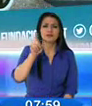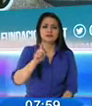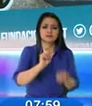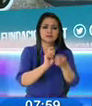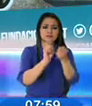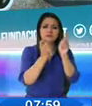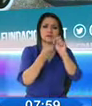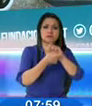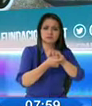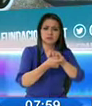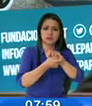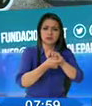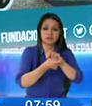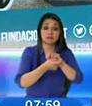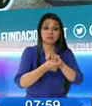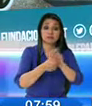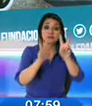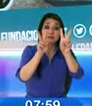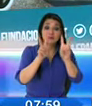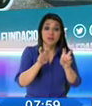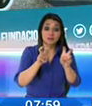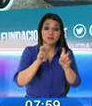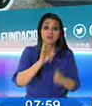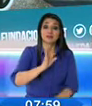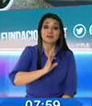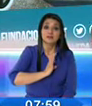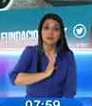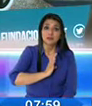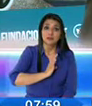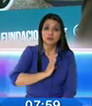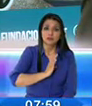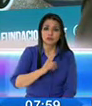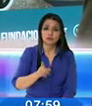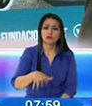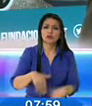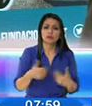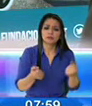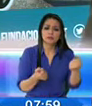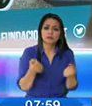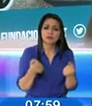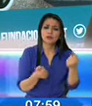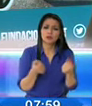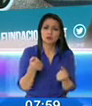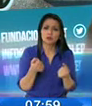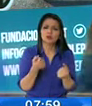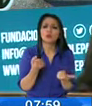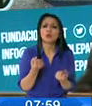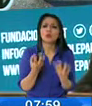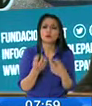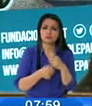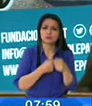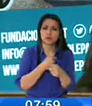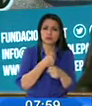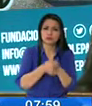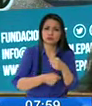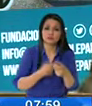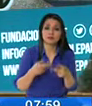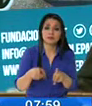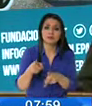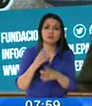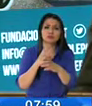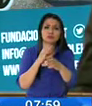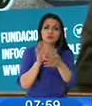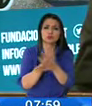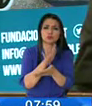modificación que técnicamente se verifique la vida útil de los vehículos, y principalmente cuando transportan a nuestros niños.